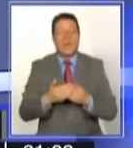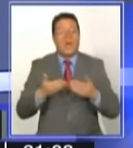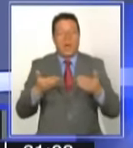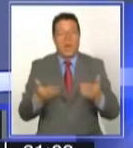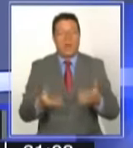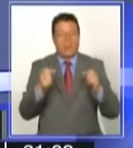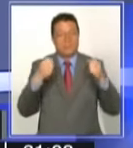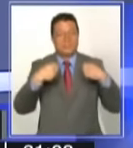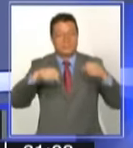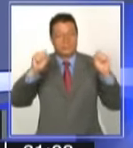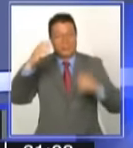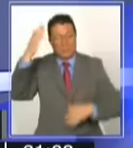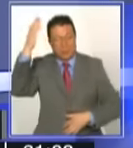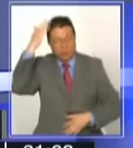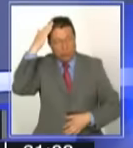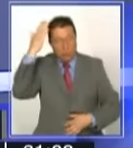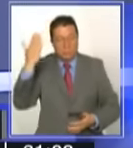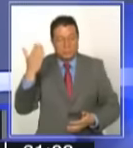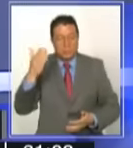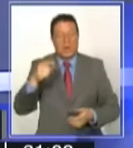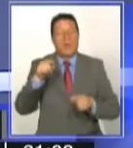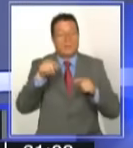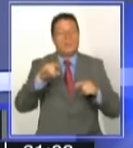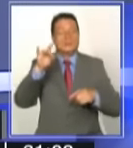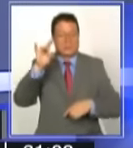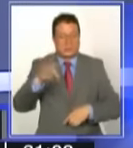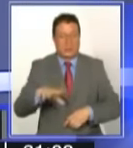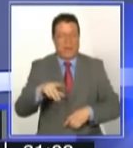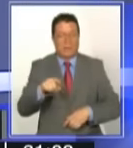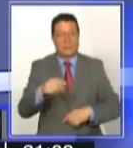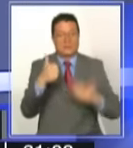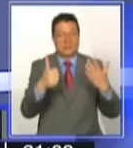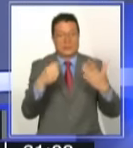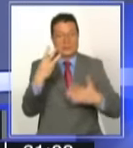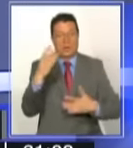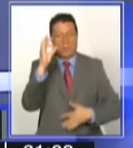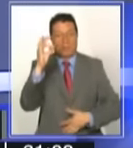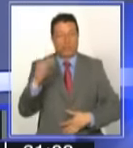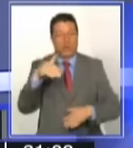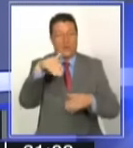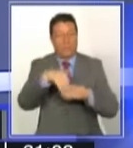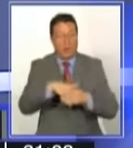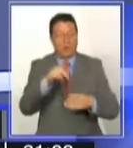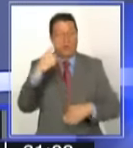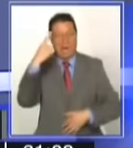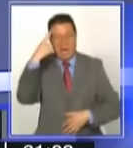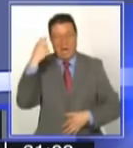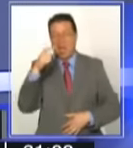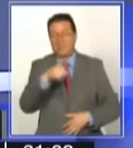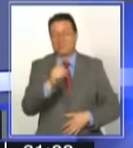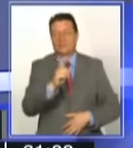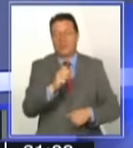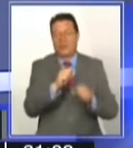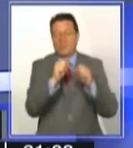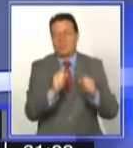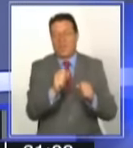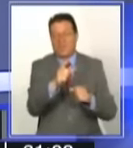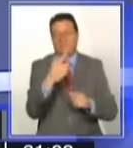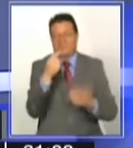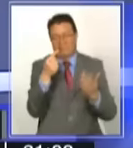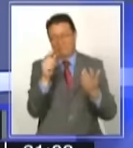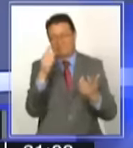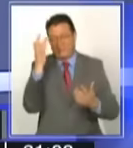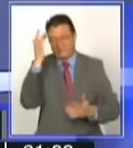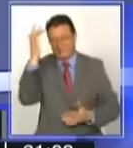la victoria de Donald Trump. Sabemos que aunque el 63% de los votantes creía que no estaba calificado para ser presidente de Estados